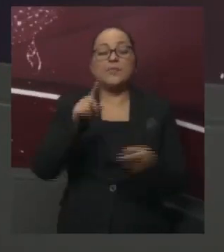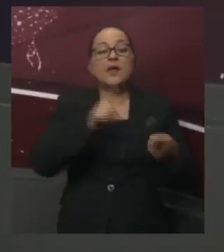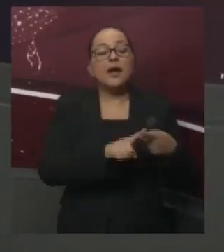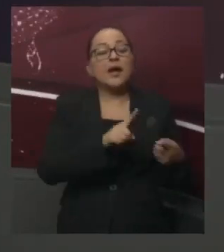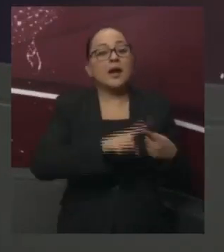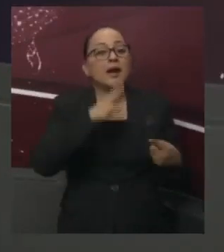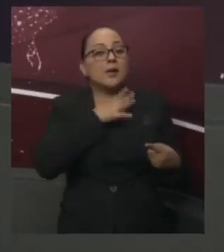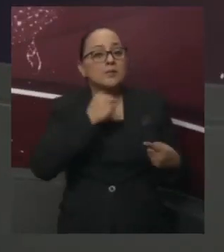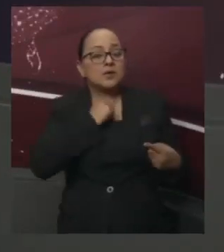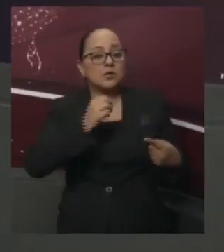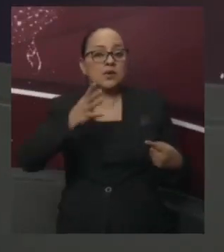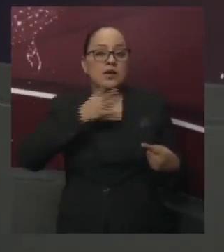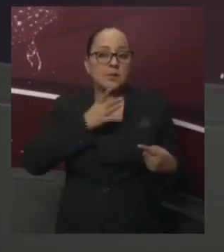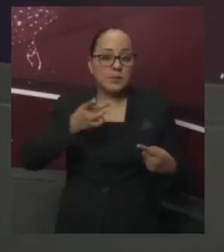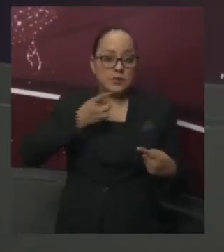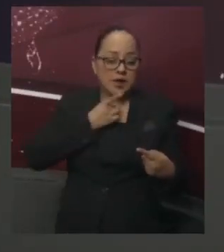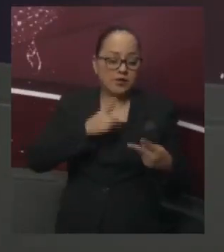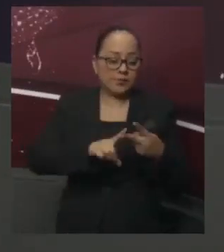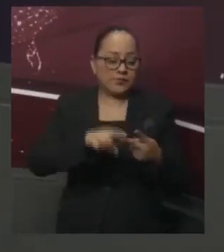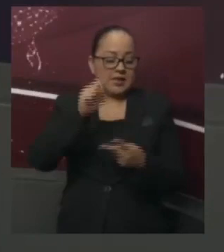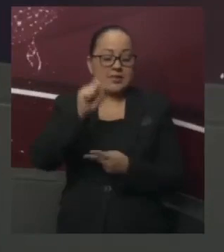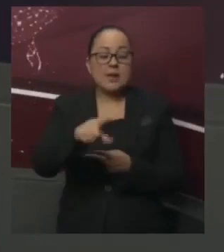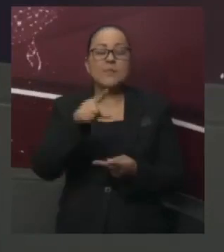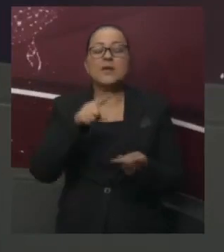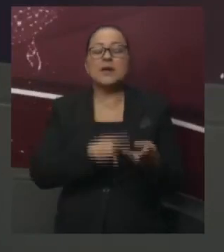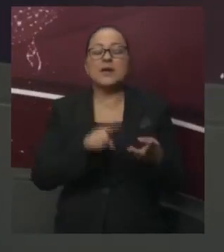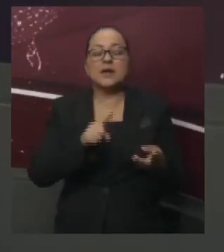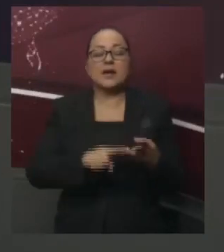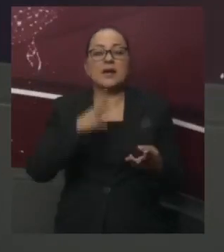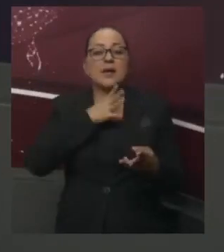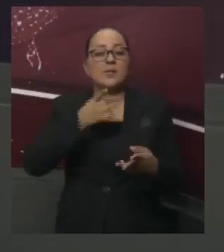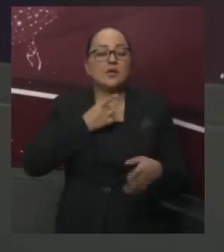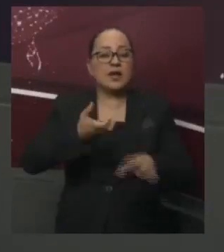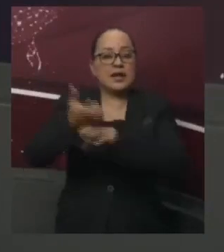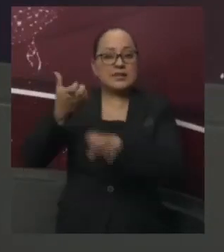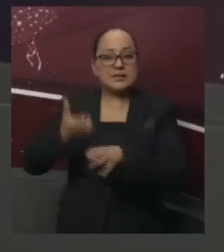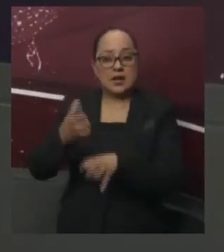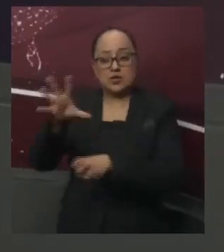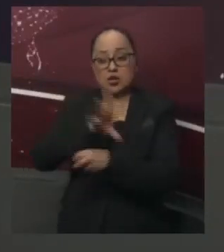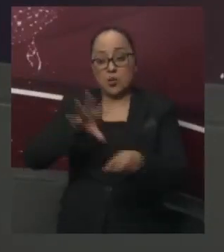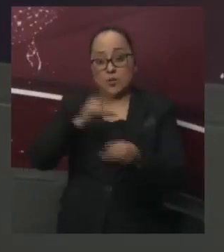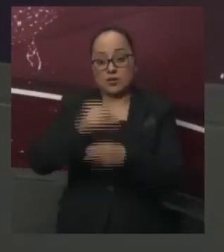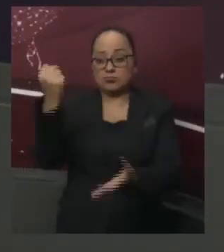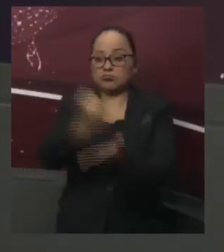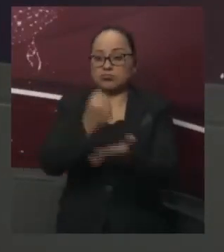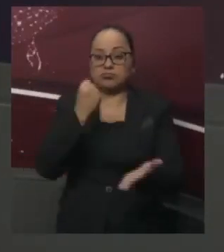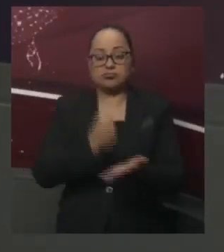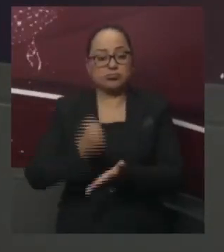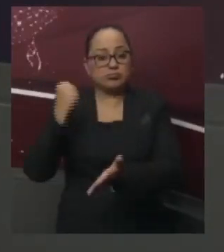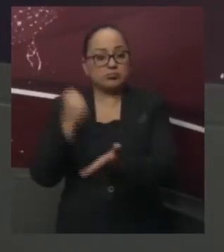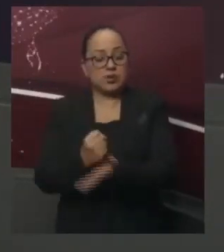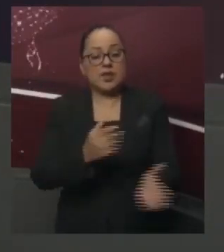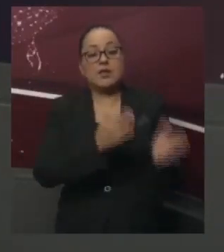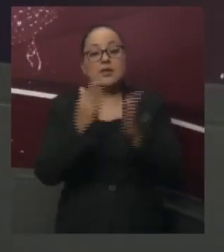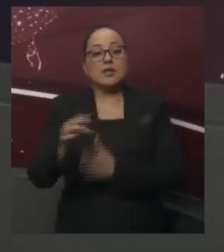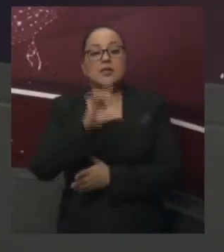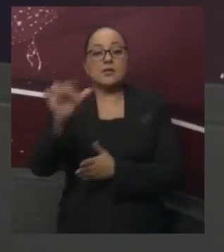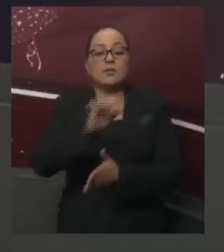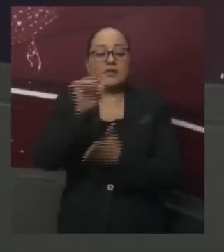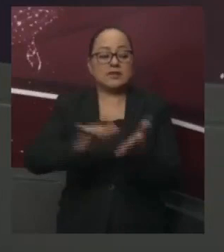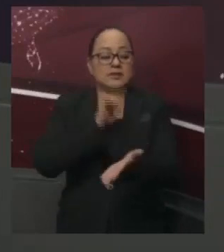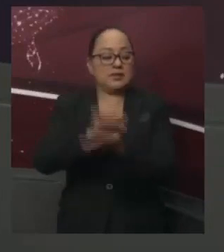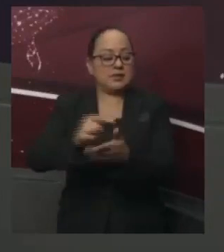congresos del país ratificaron esta reforma, la mitad más uno, un poco más, pues se procedió a la legislación secundaria, se dio pie en todo esto con una